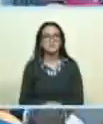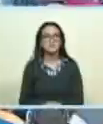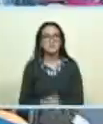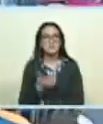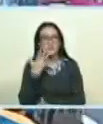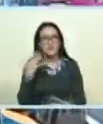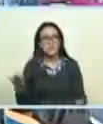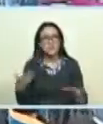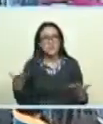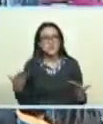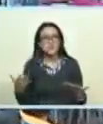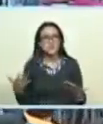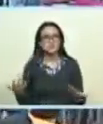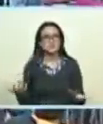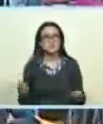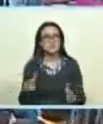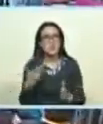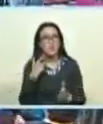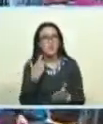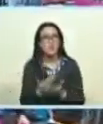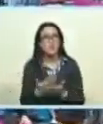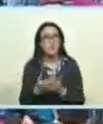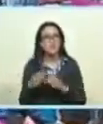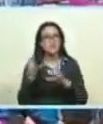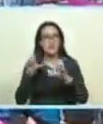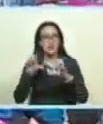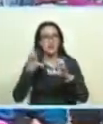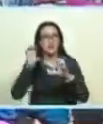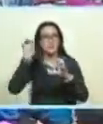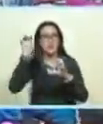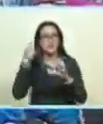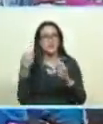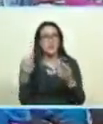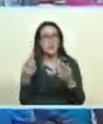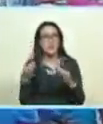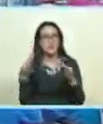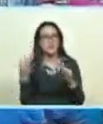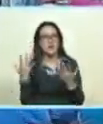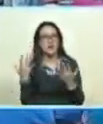motivados, alborotados, con un carnet de la patria en la mano.